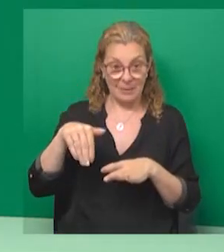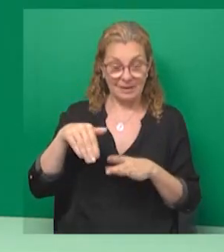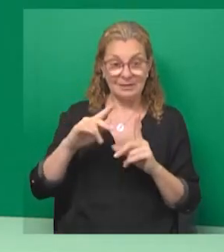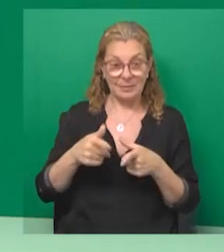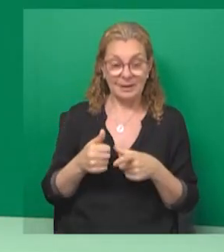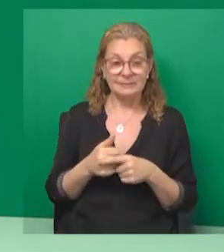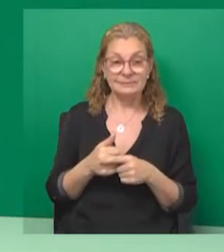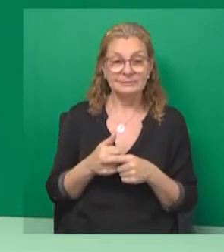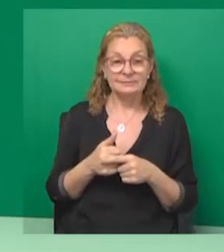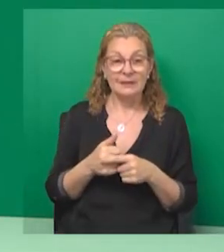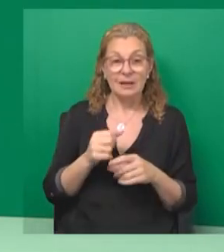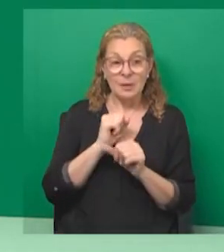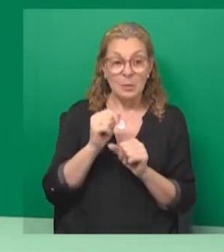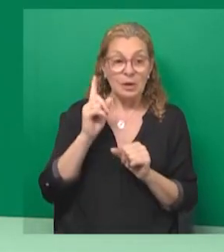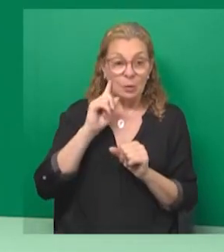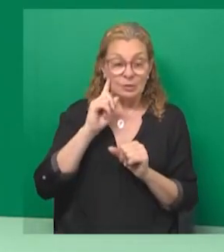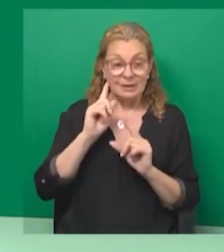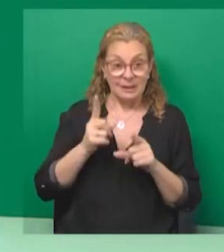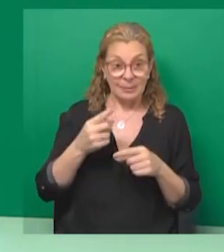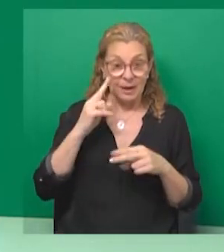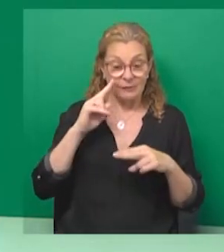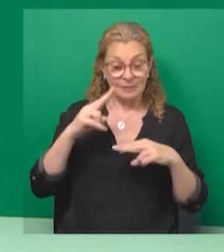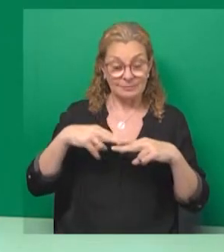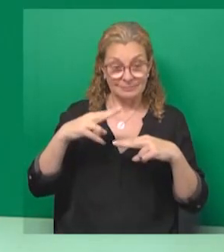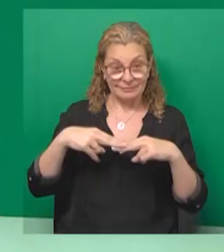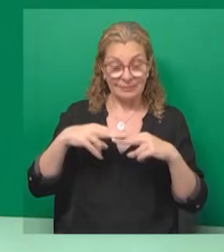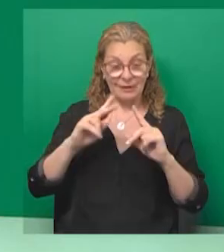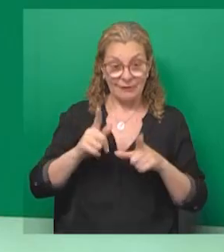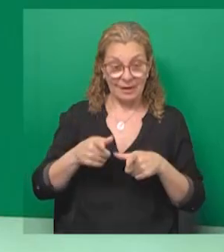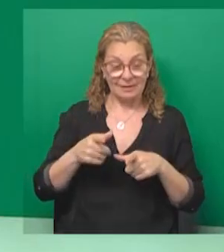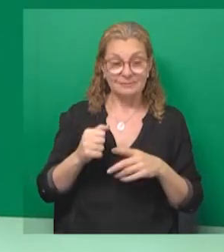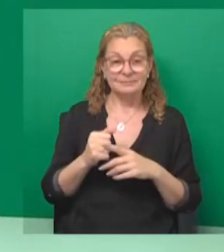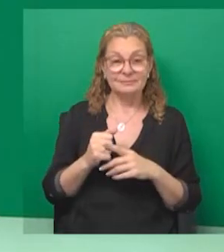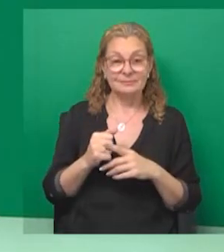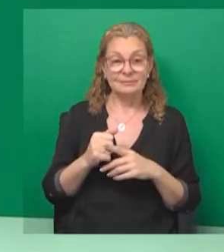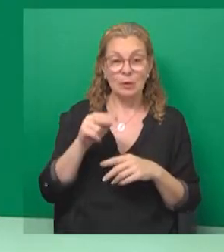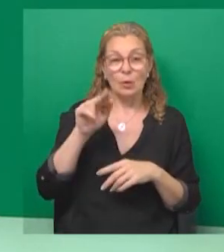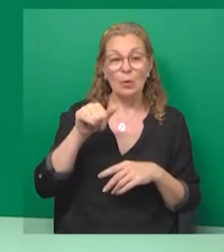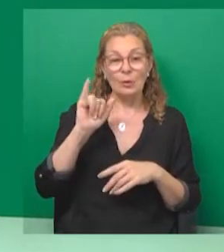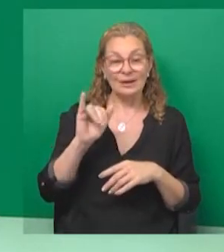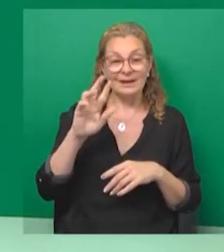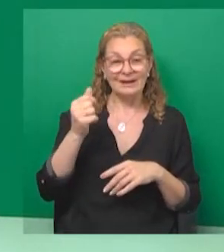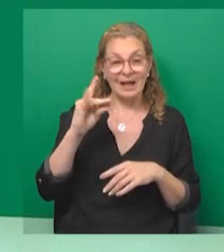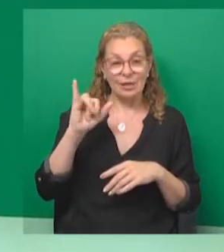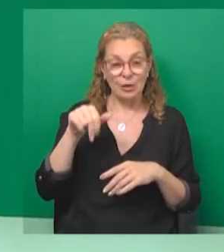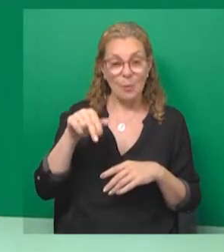de la república que se puede escuchar y también mbd noticias a través de su web que es uniradio.edu.uy